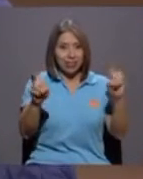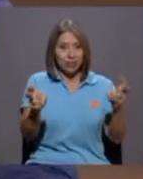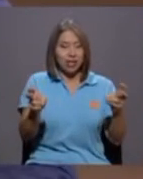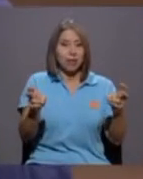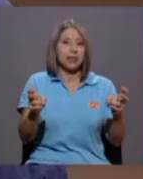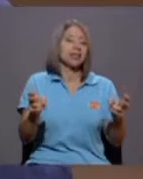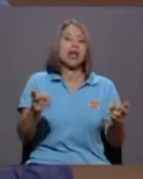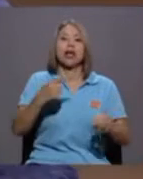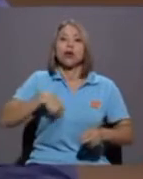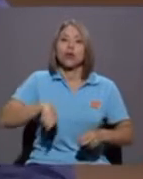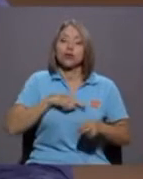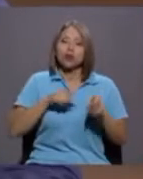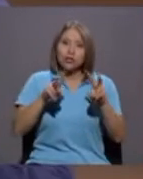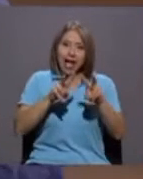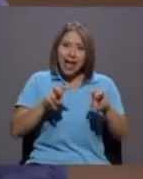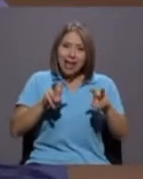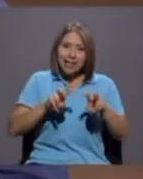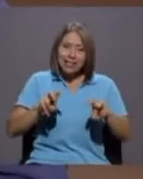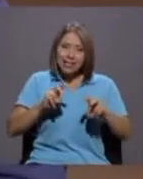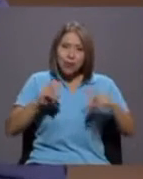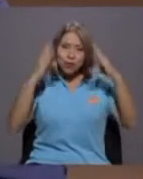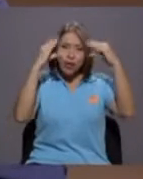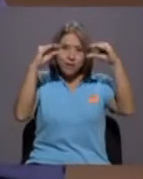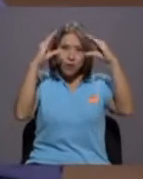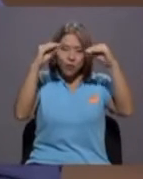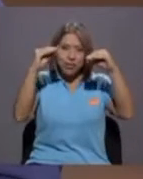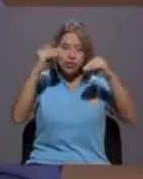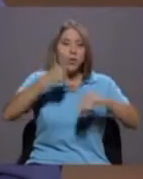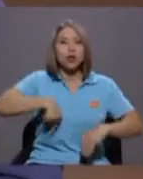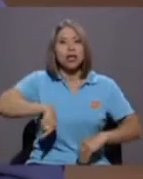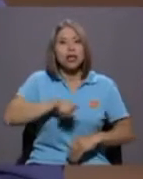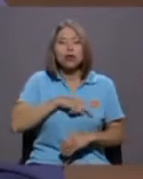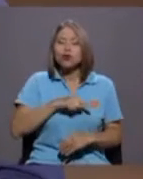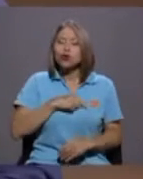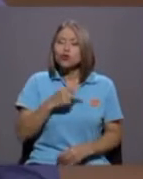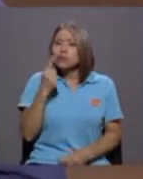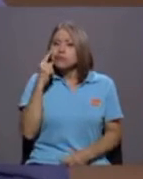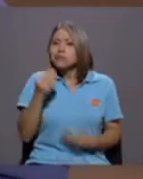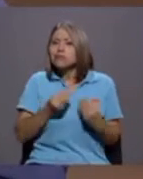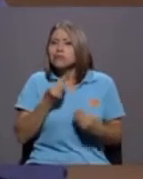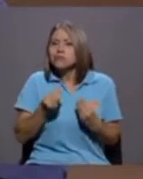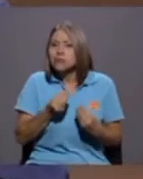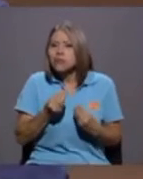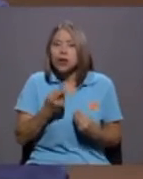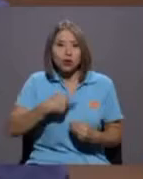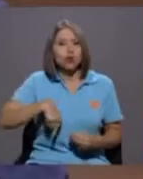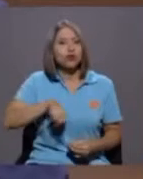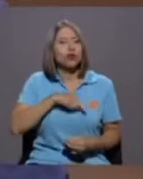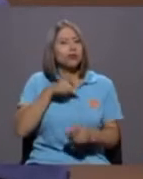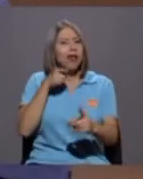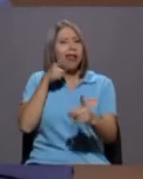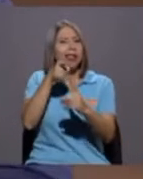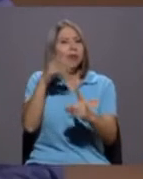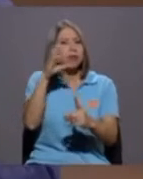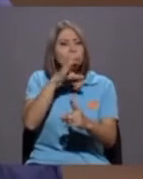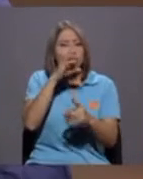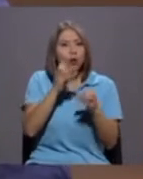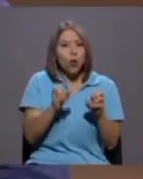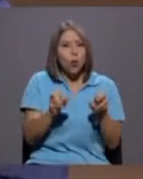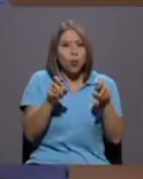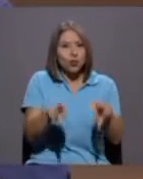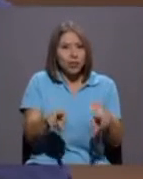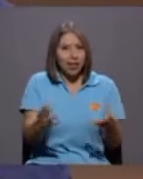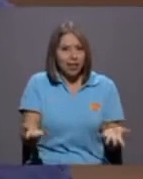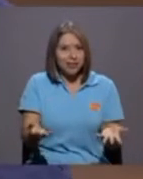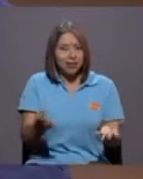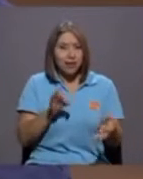cuando analizamos la información y determinamos por dónde deben ir las cosas, lo que estamos buscando son las oportunidades, la relación